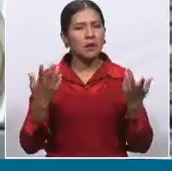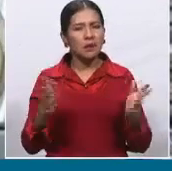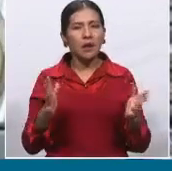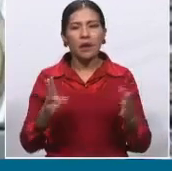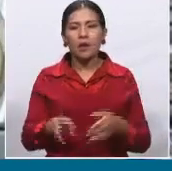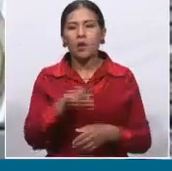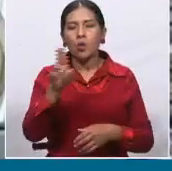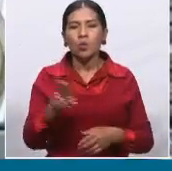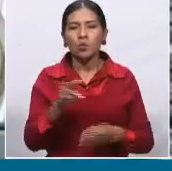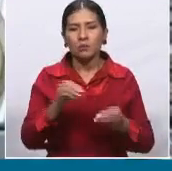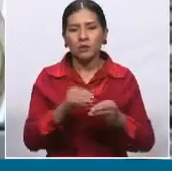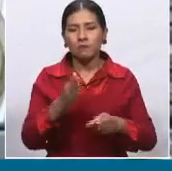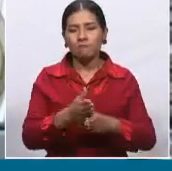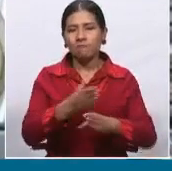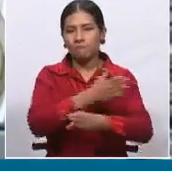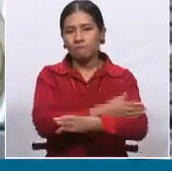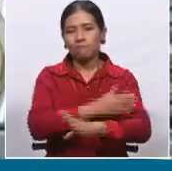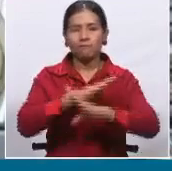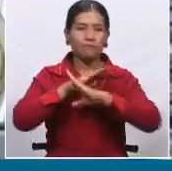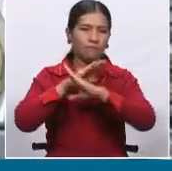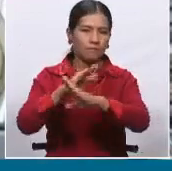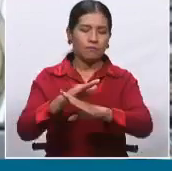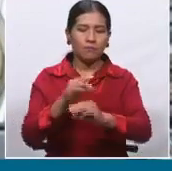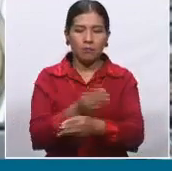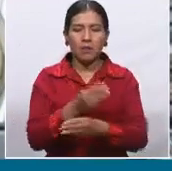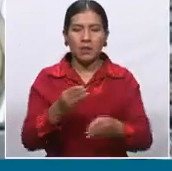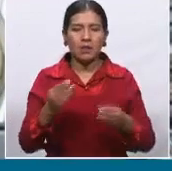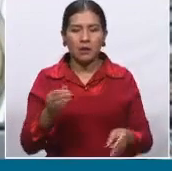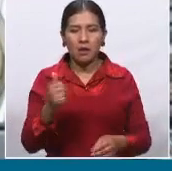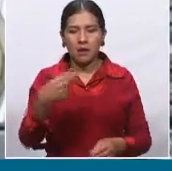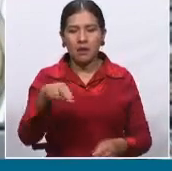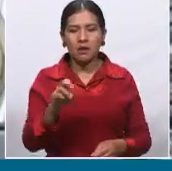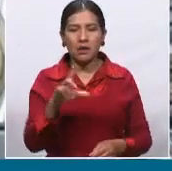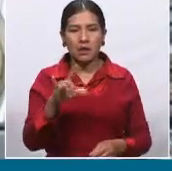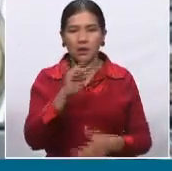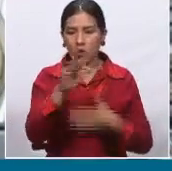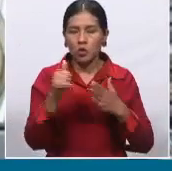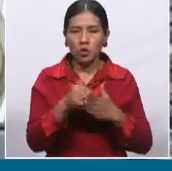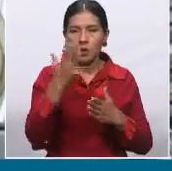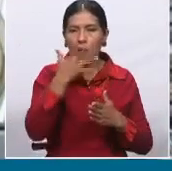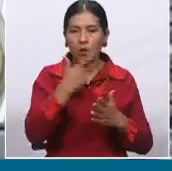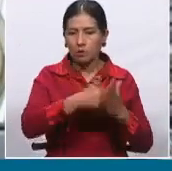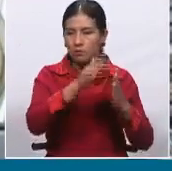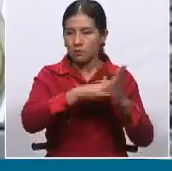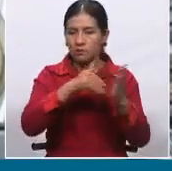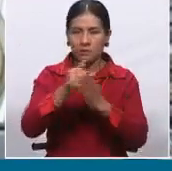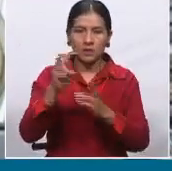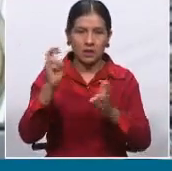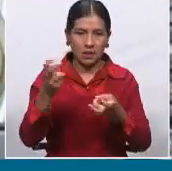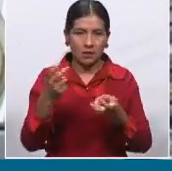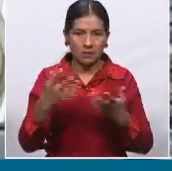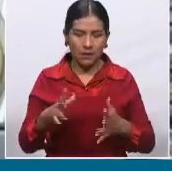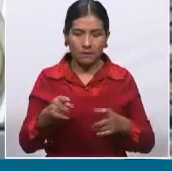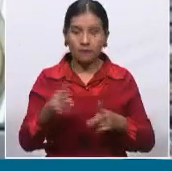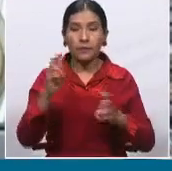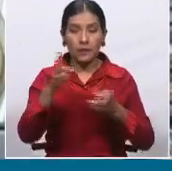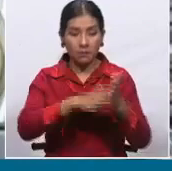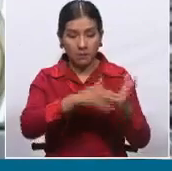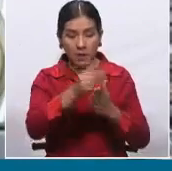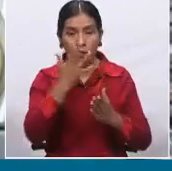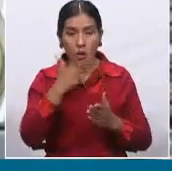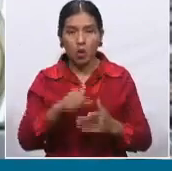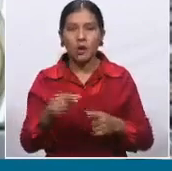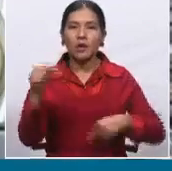el uso de materiales de añalina que sirve para el teñido. Y el teñido obviamente es químico.